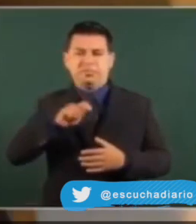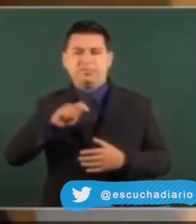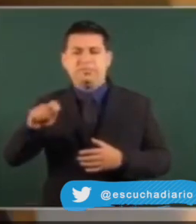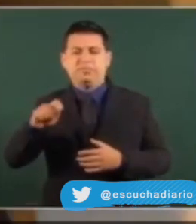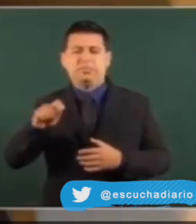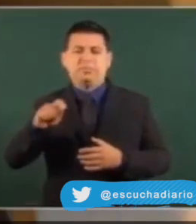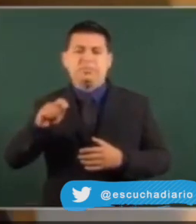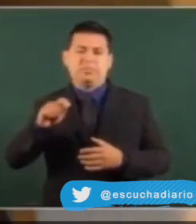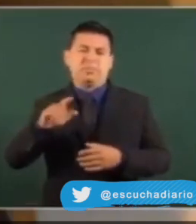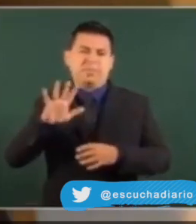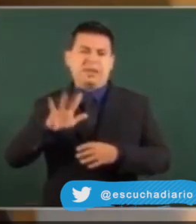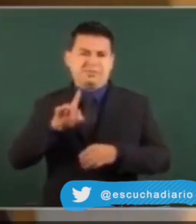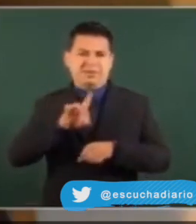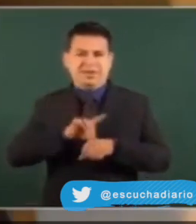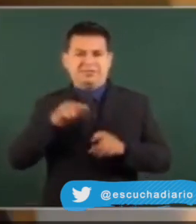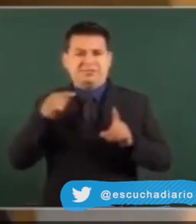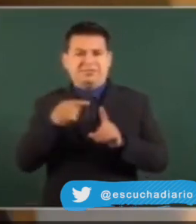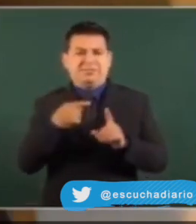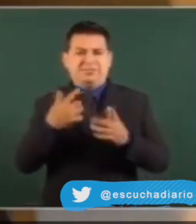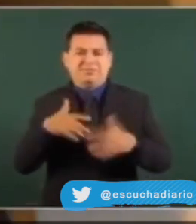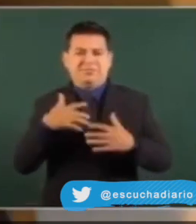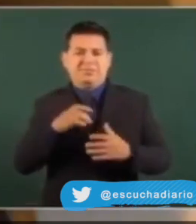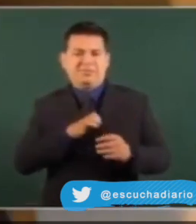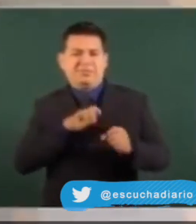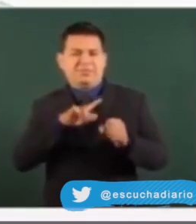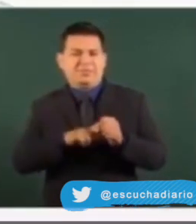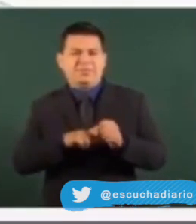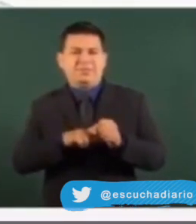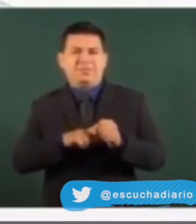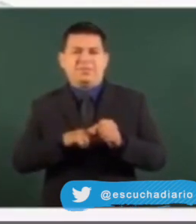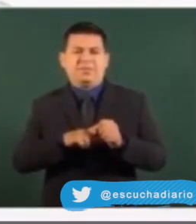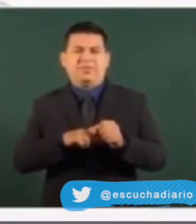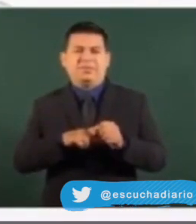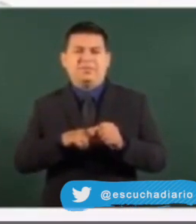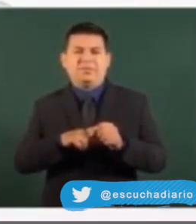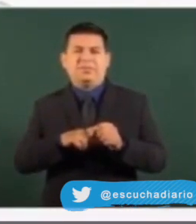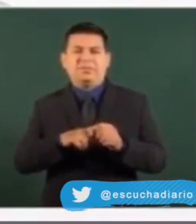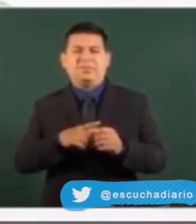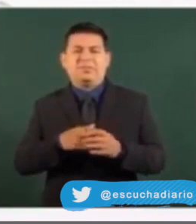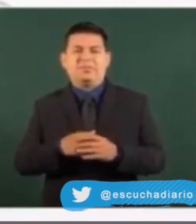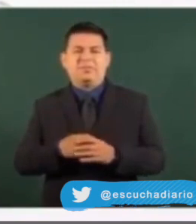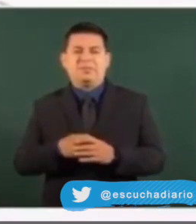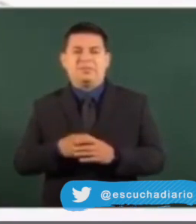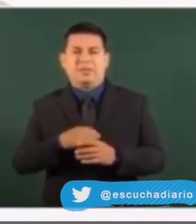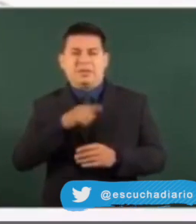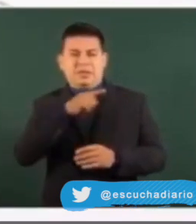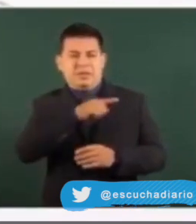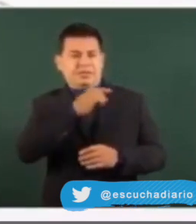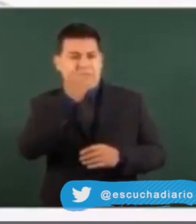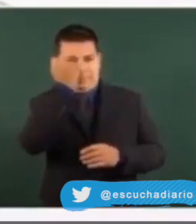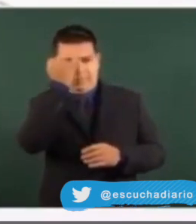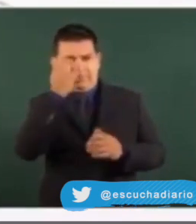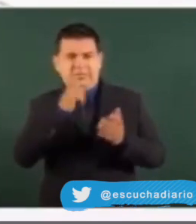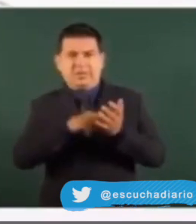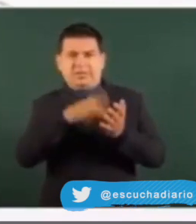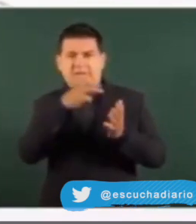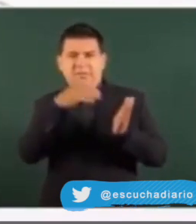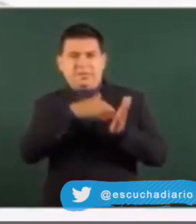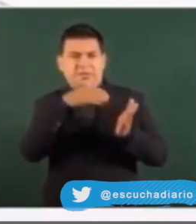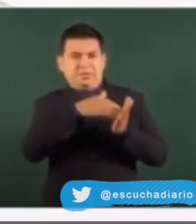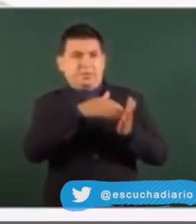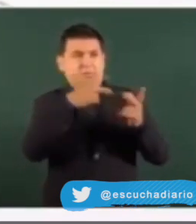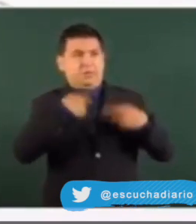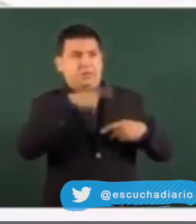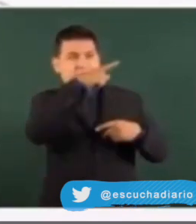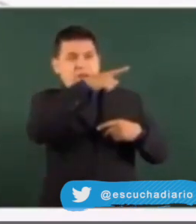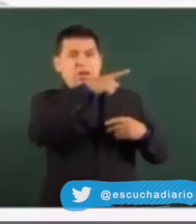agradecer muy especialmente al gobierno de la India. ¿Y por qué digo esto? India tiene 1.300 millones de habitantes y requieren las